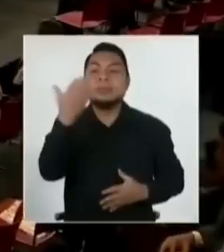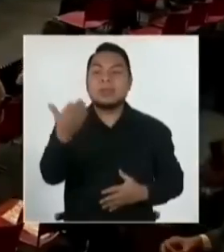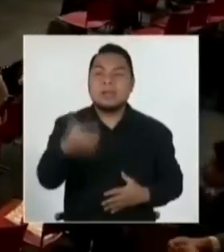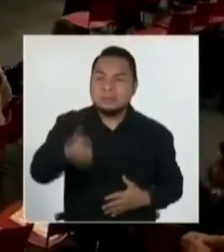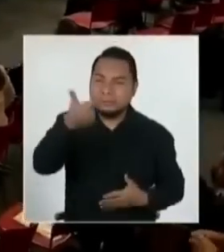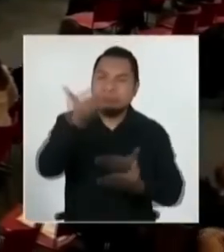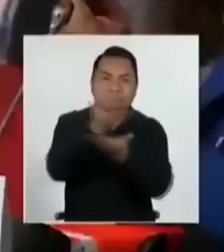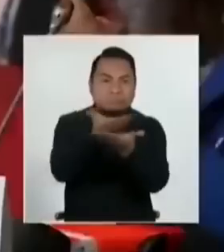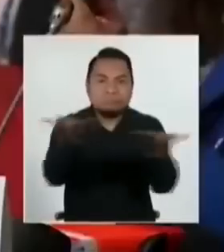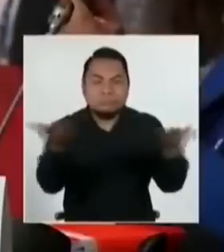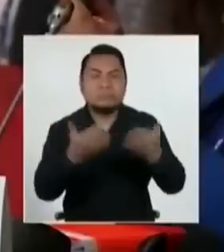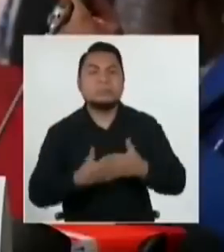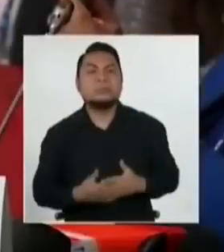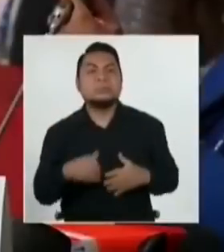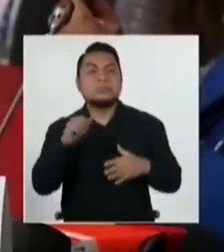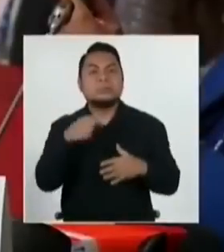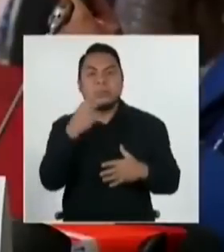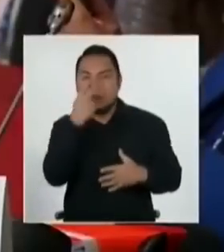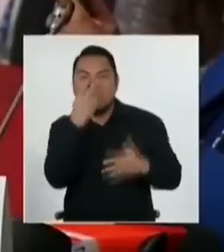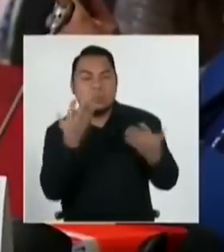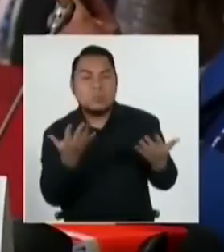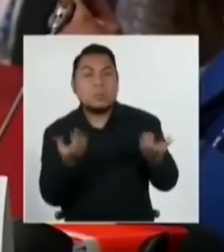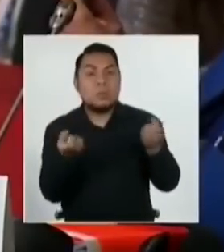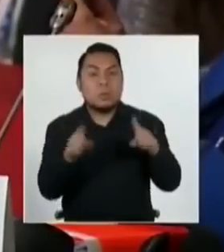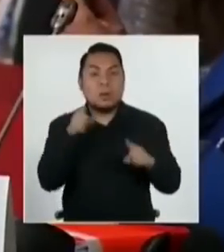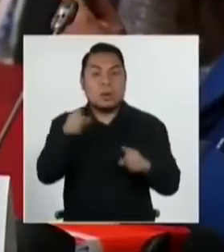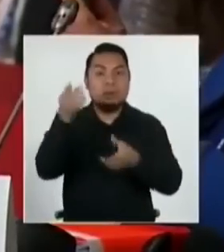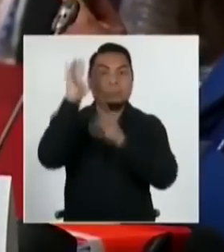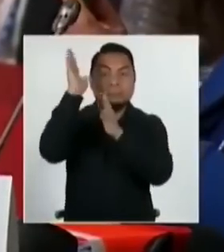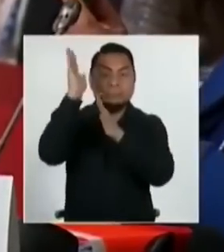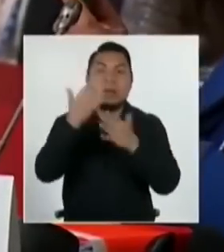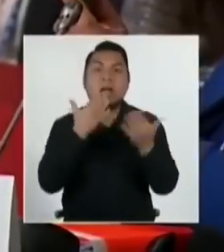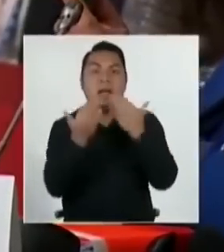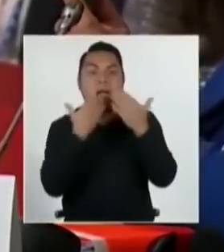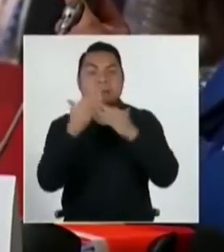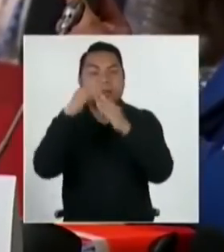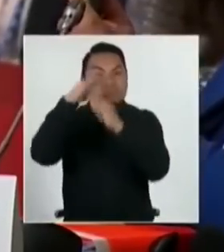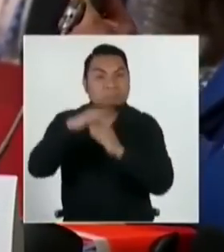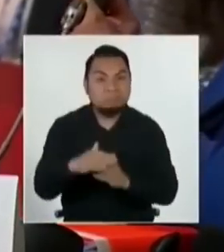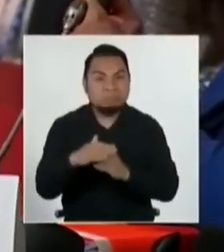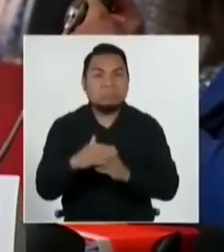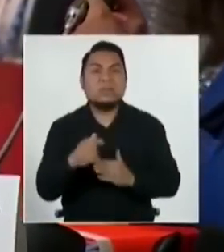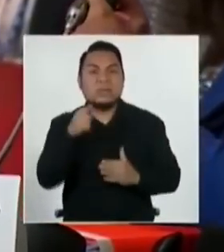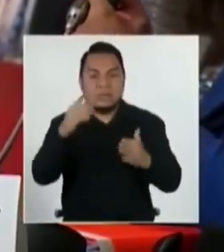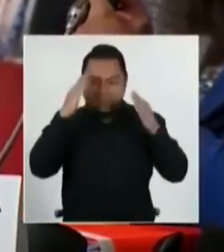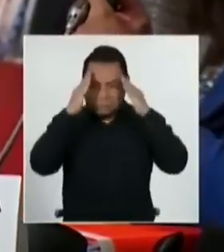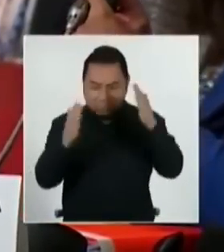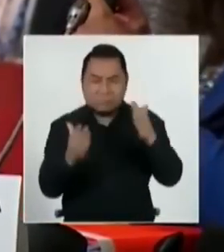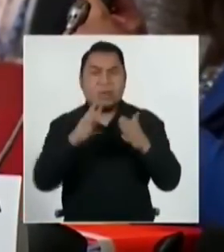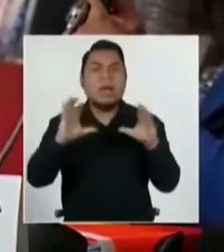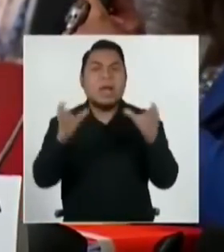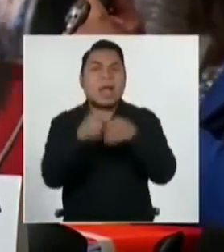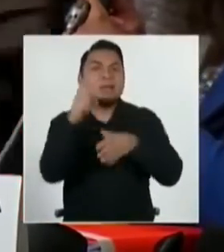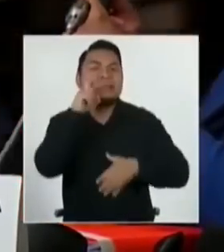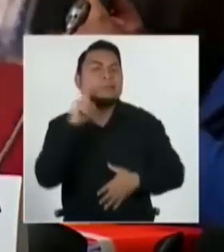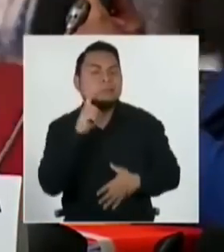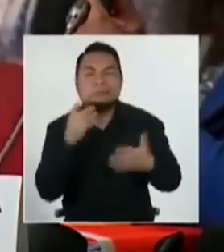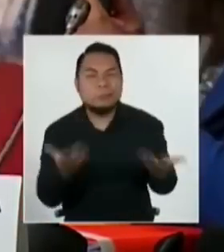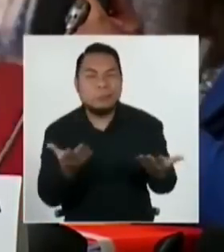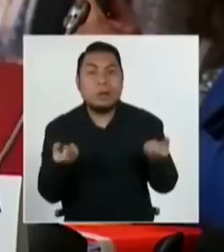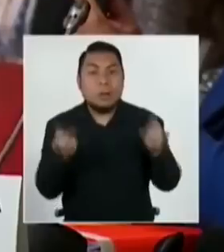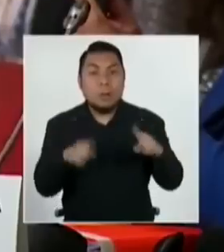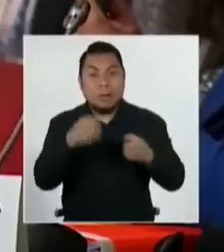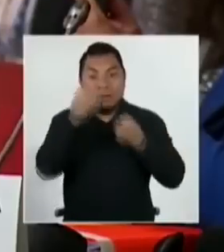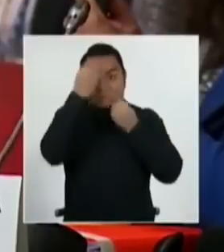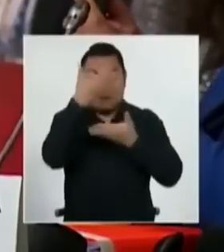Sus excelencias, es curioso que cuando estos foros se habla de discriminación, se centren en lo sexual. cuando